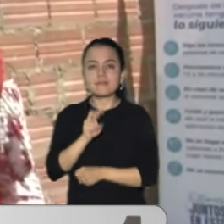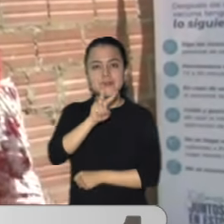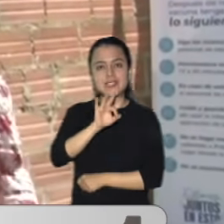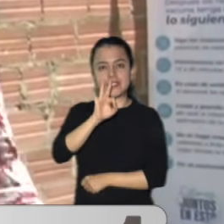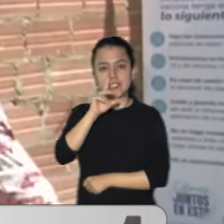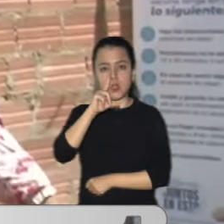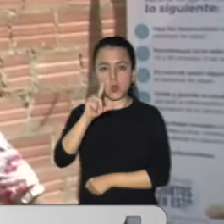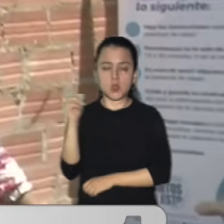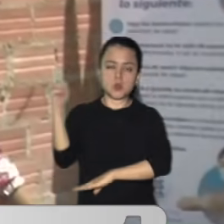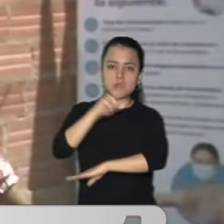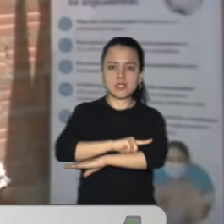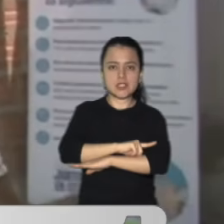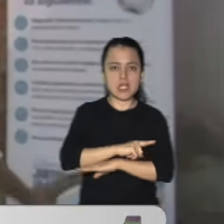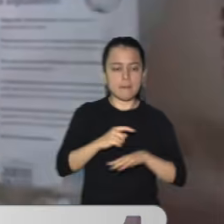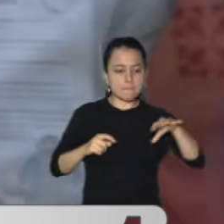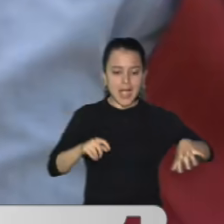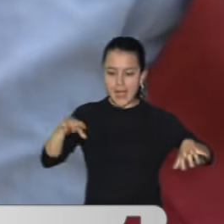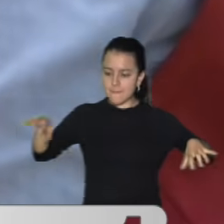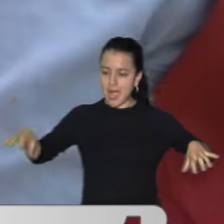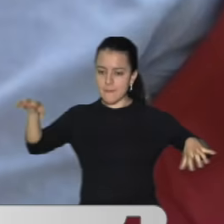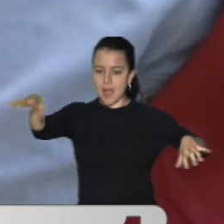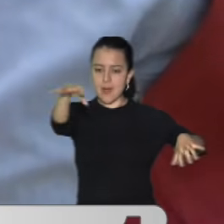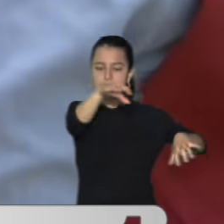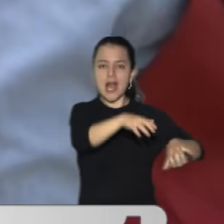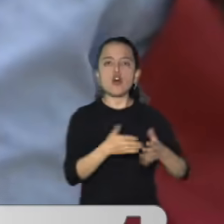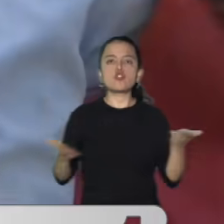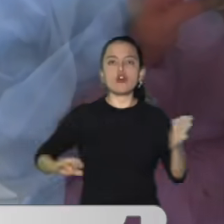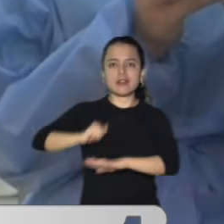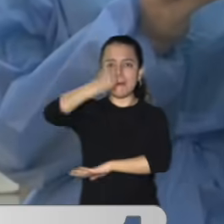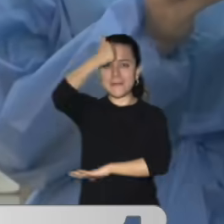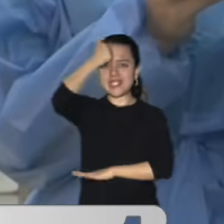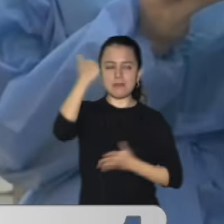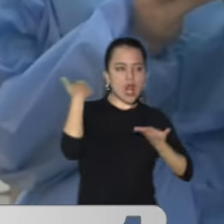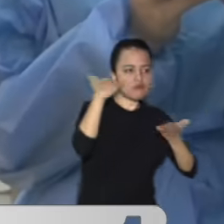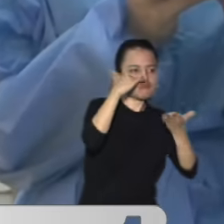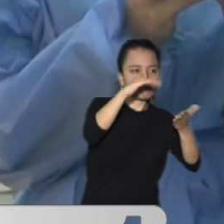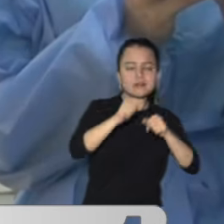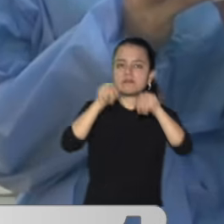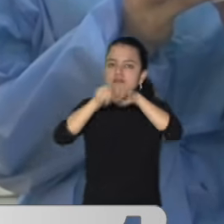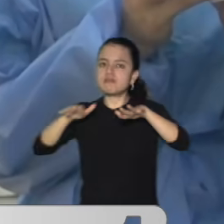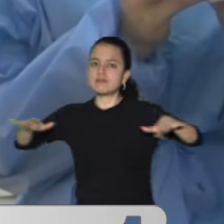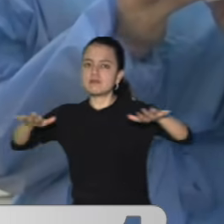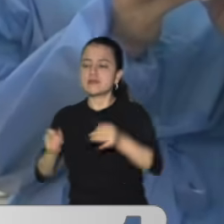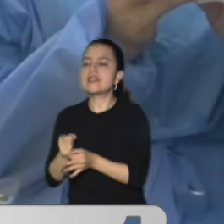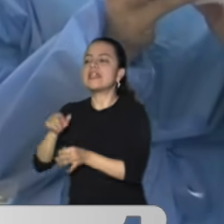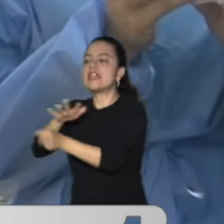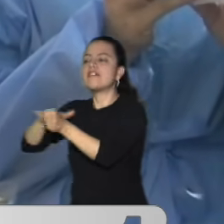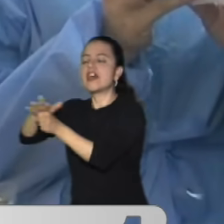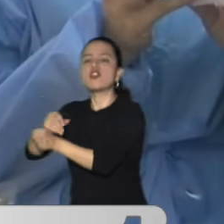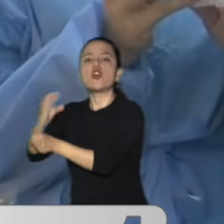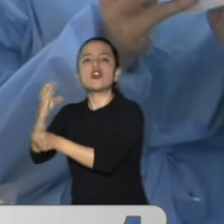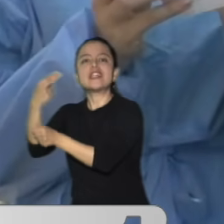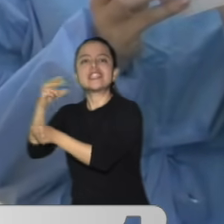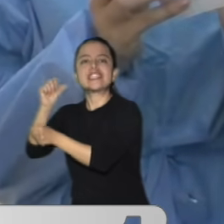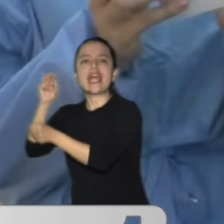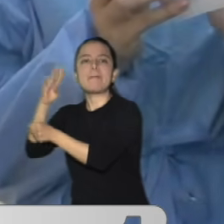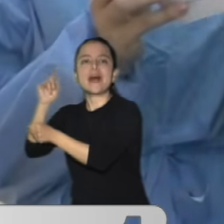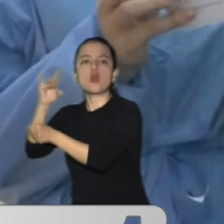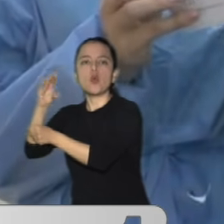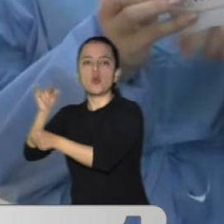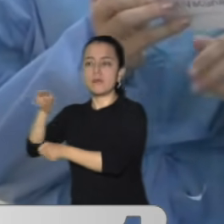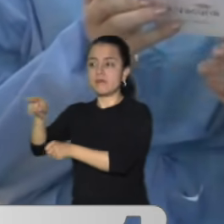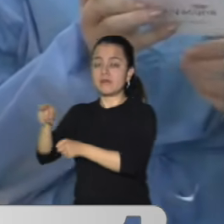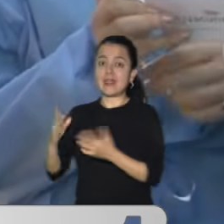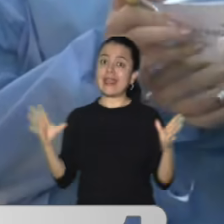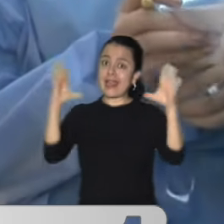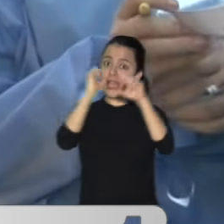julio y durante el día se ubicaron puntos en el mercado de Basurto, terminal de transporte y barrio Chambacú, mientras que en la noche la jornada